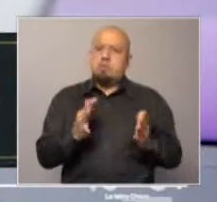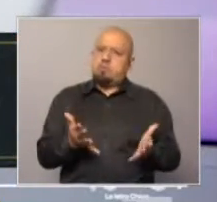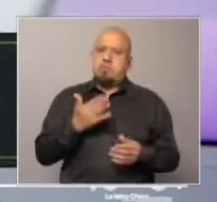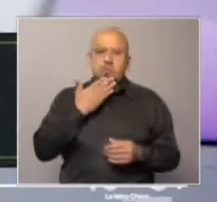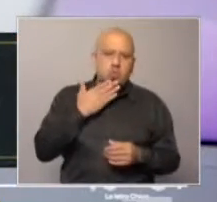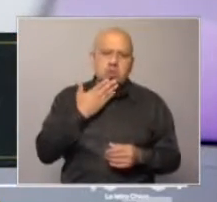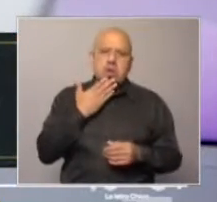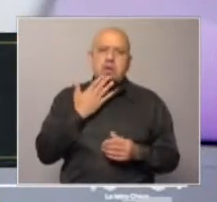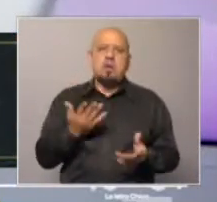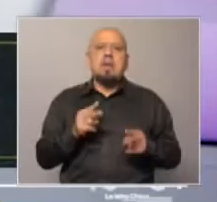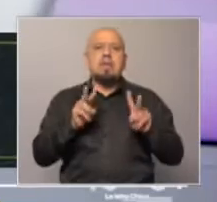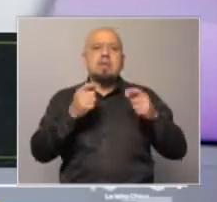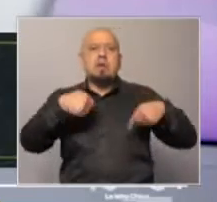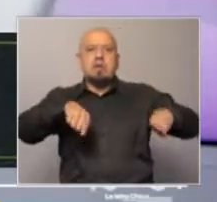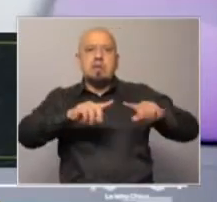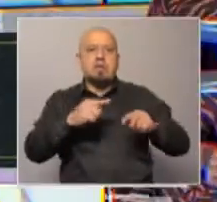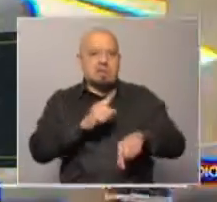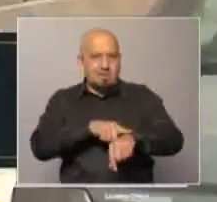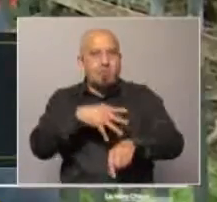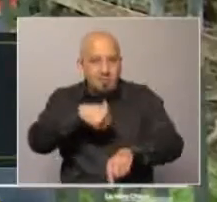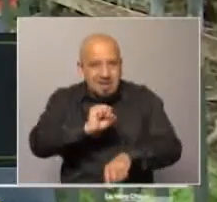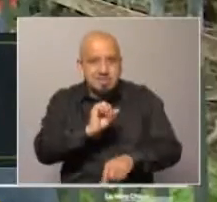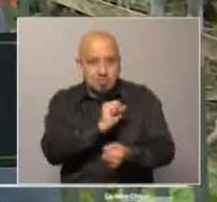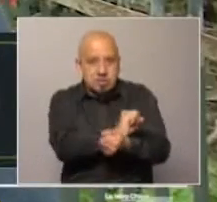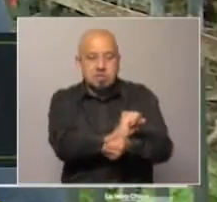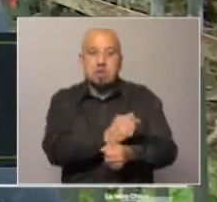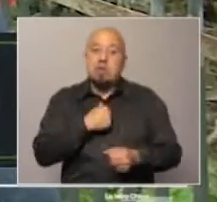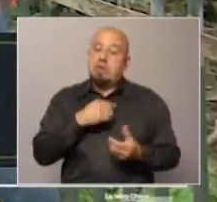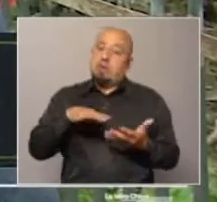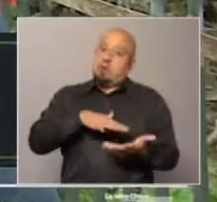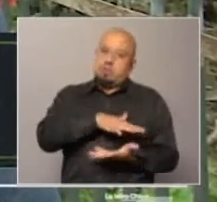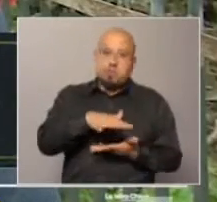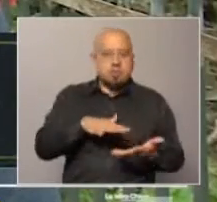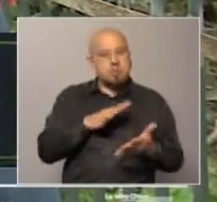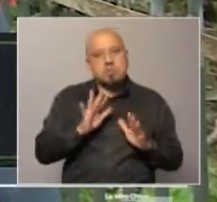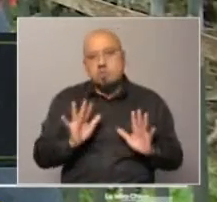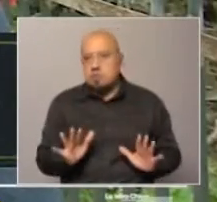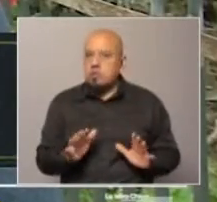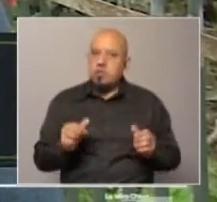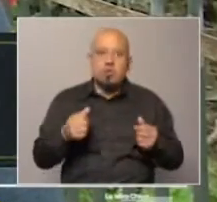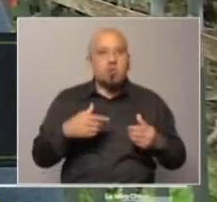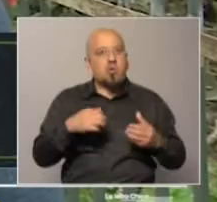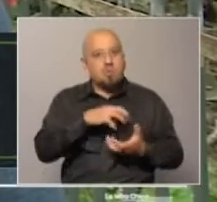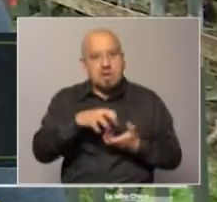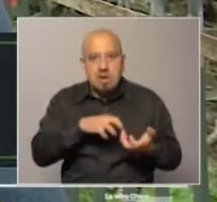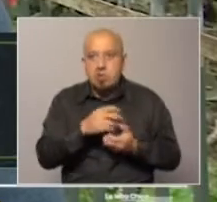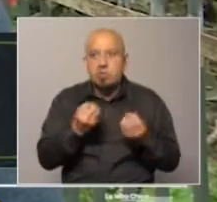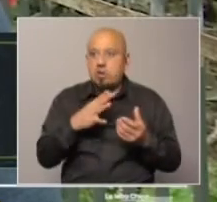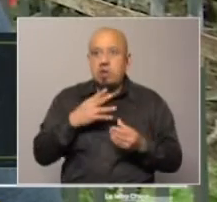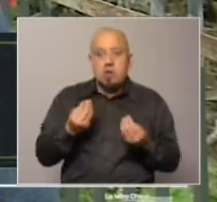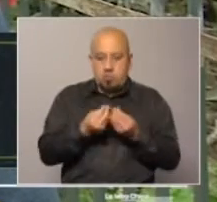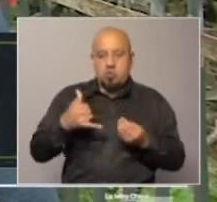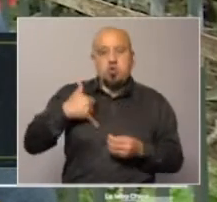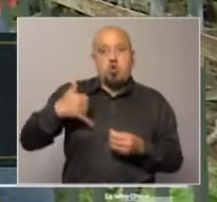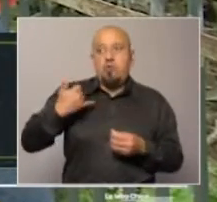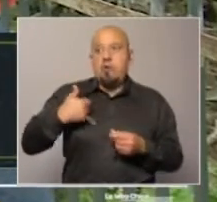es el tema del aumento de penas a los menores infractores. Se agrava mucho más con el crecimiento de la población que está viendo a